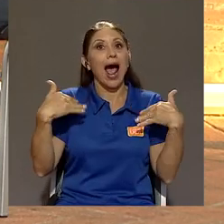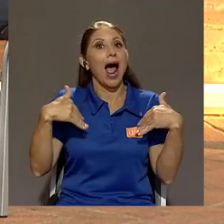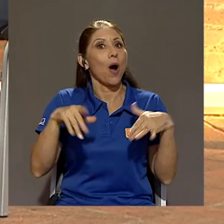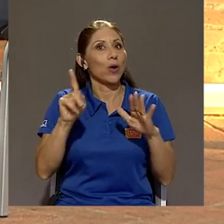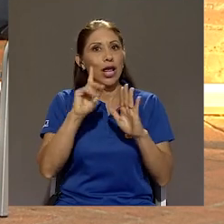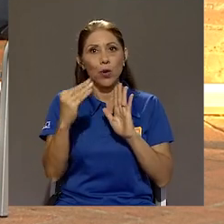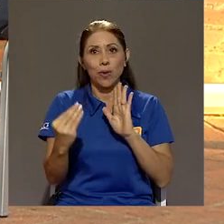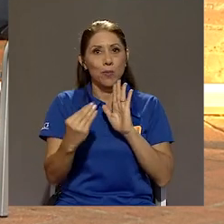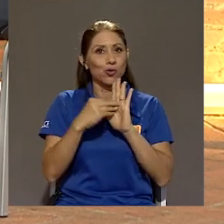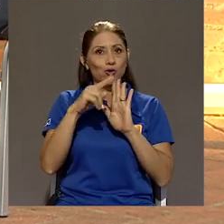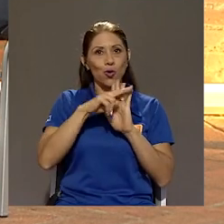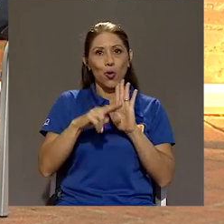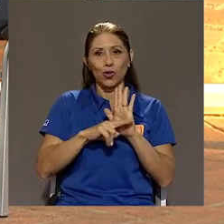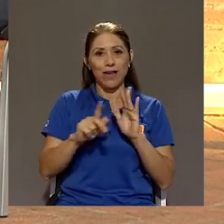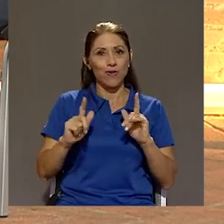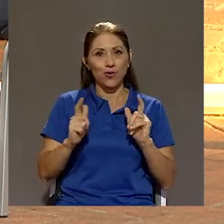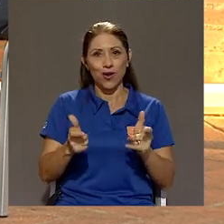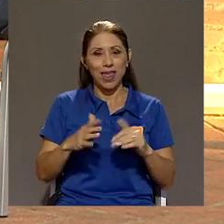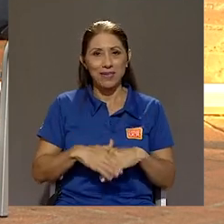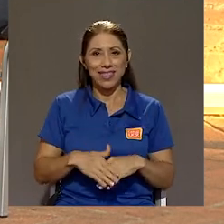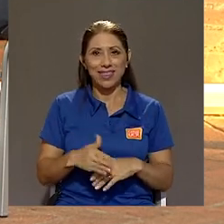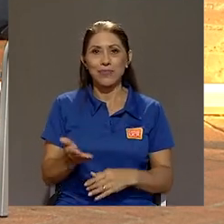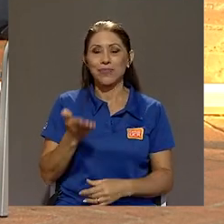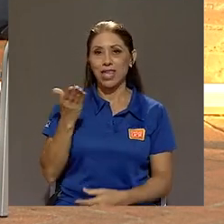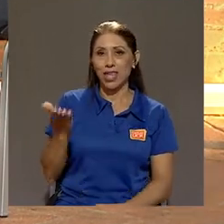me puso nota afortunadamente,